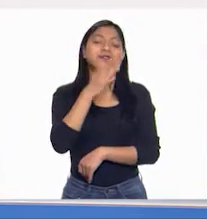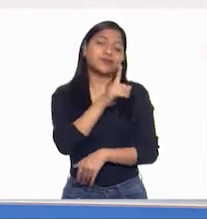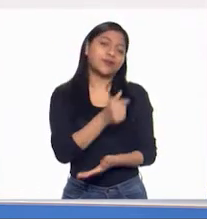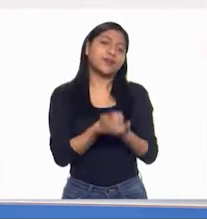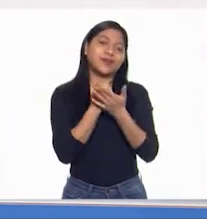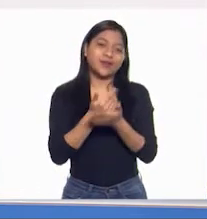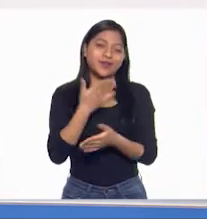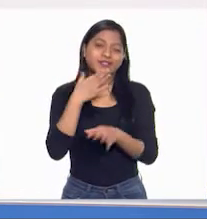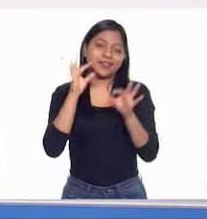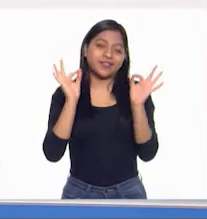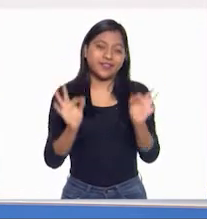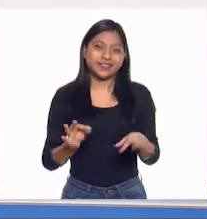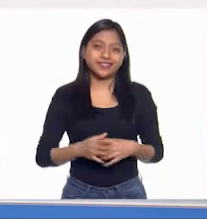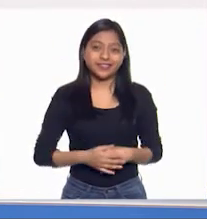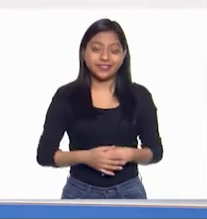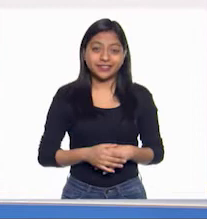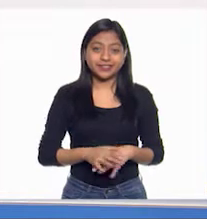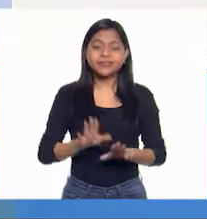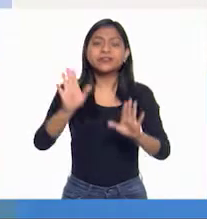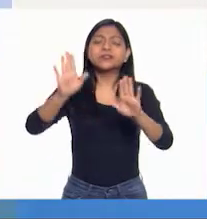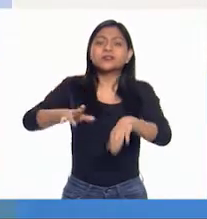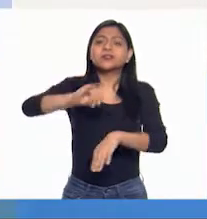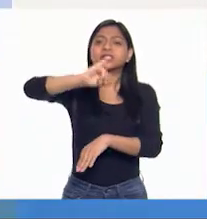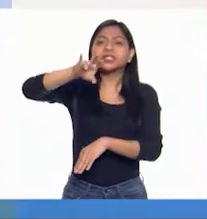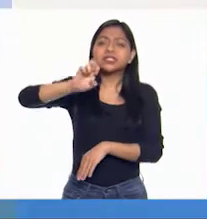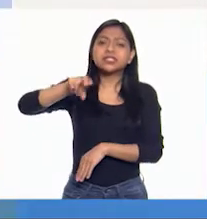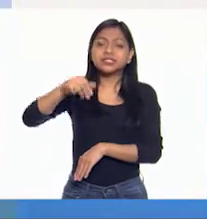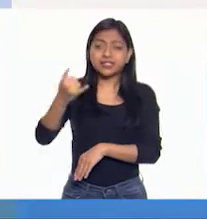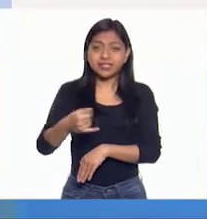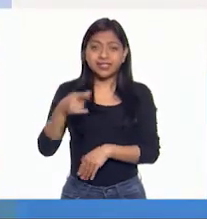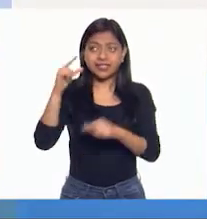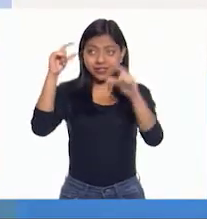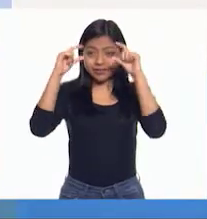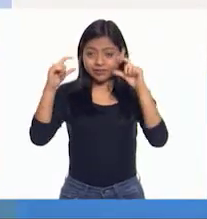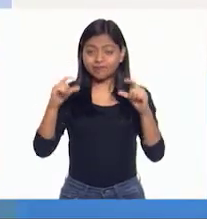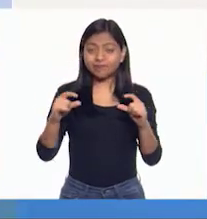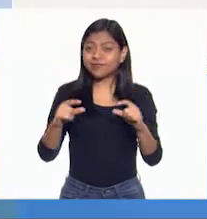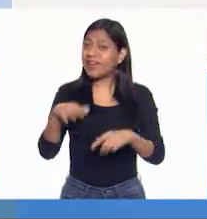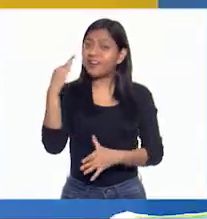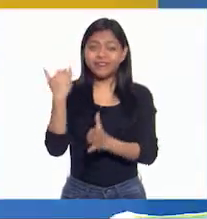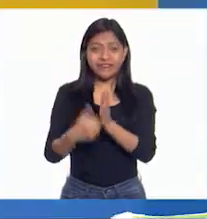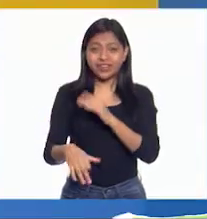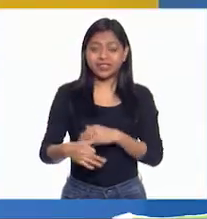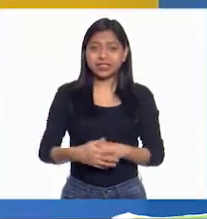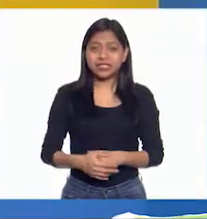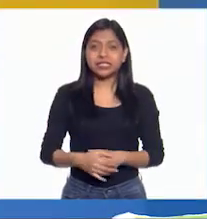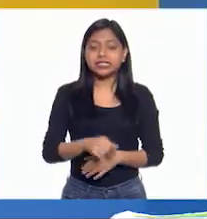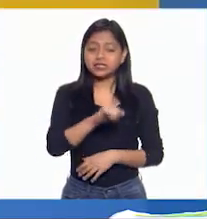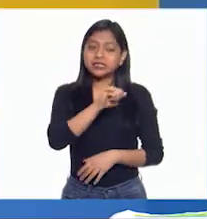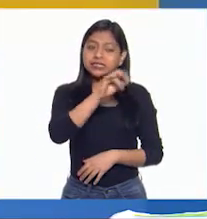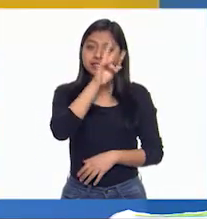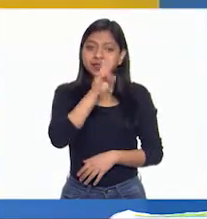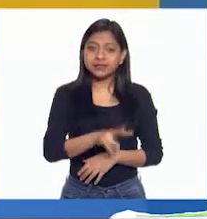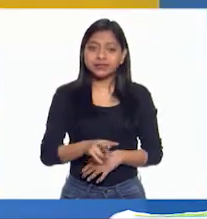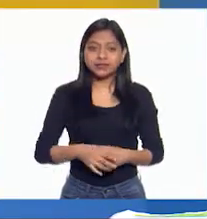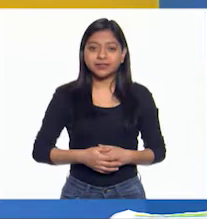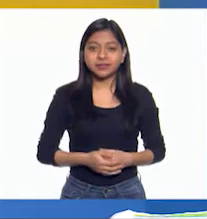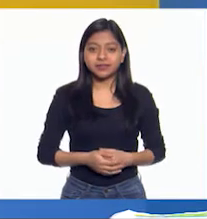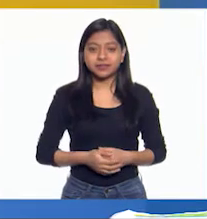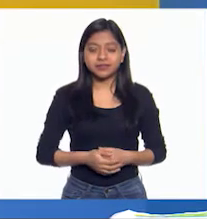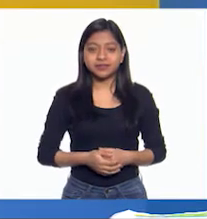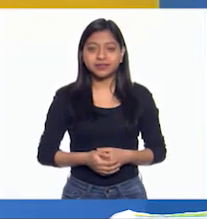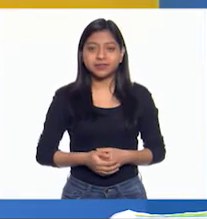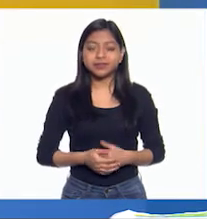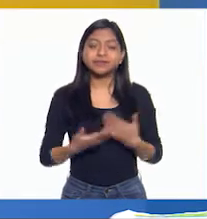para ayudarnos. Oye, Jenny, pero todavía no acabamos con tu tarea. Ah, es correcto. Así